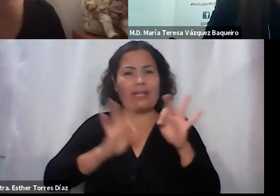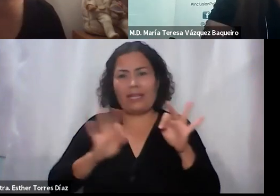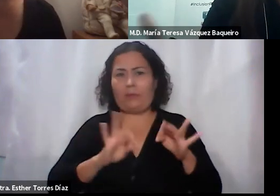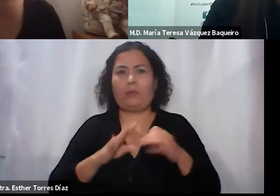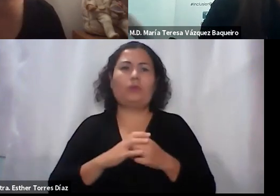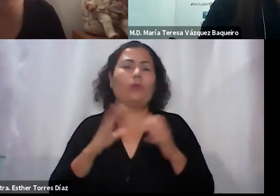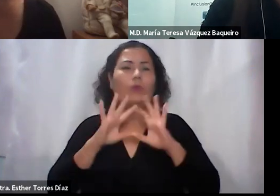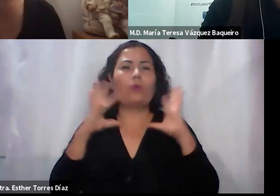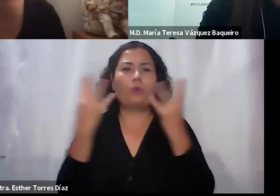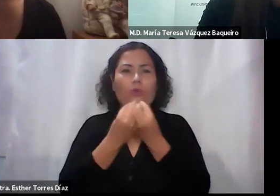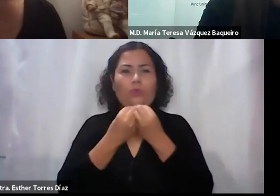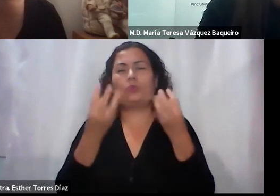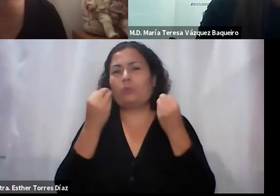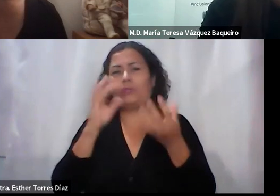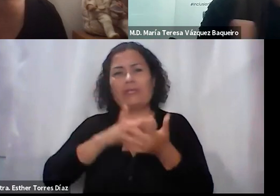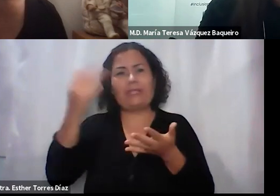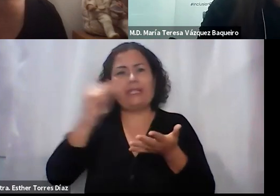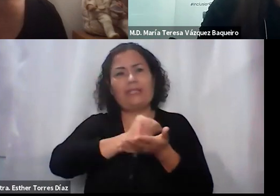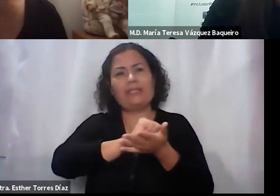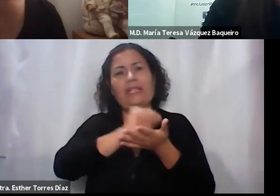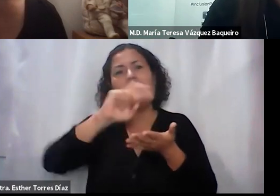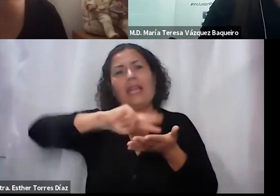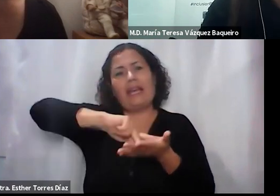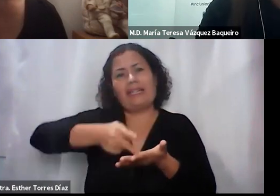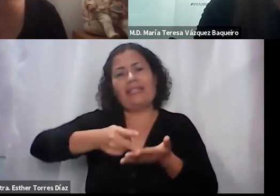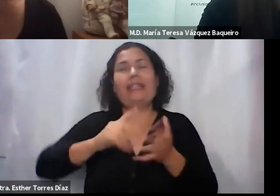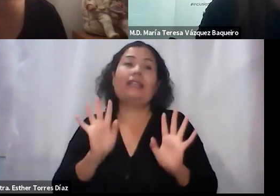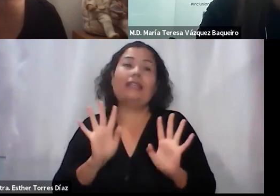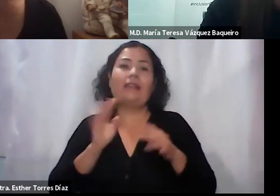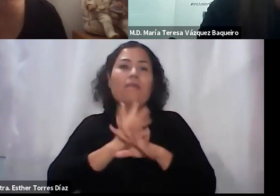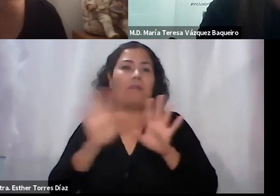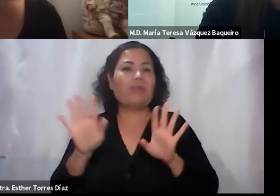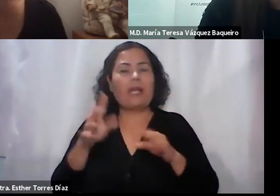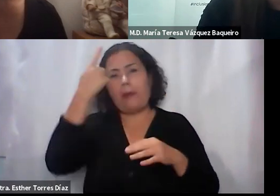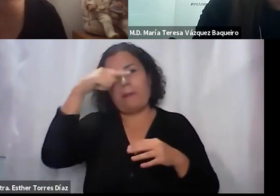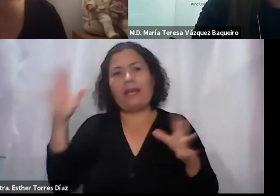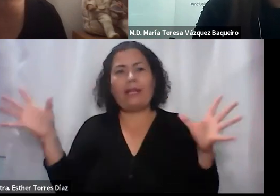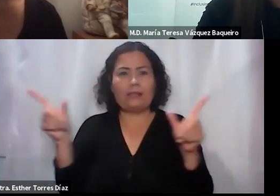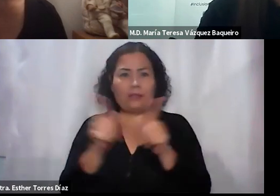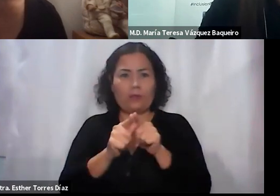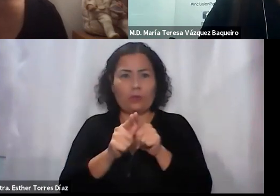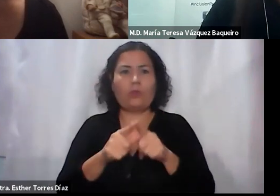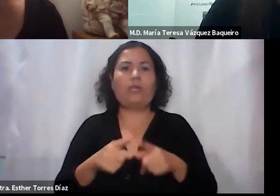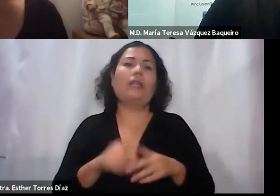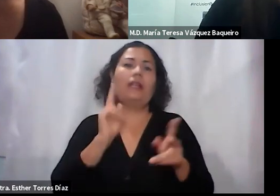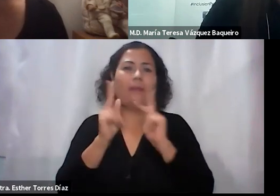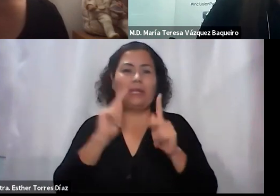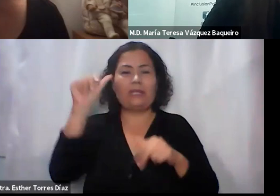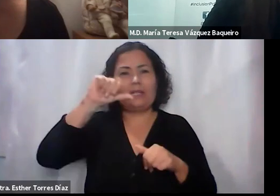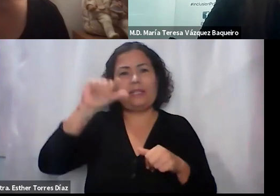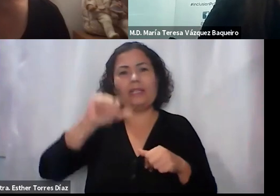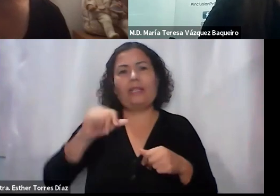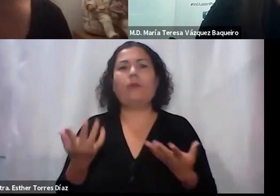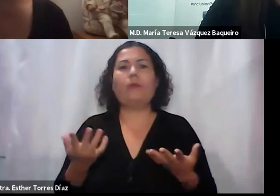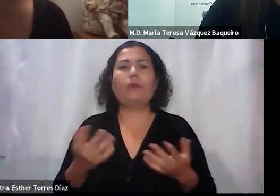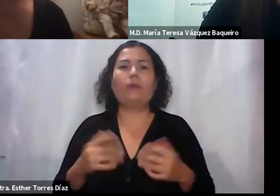muchísimas gracias, arquitecta. No sé si quieres ya comentar algo para concluir nuestro conversatorio del día de hoy. Claro que sí.